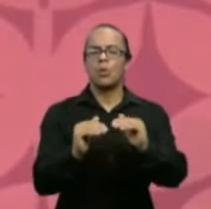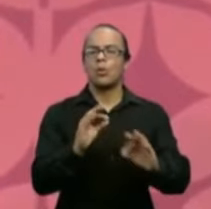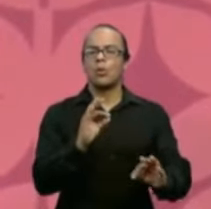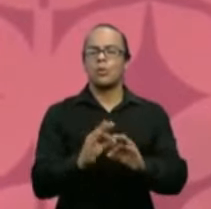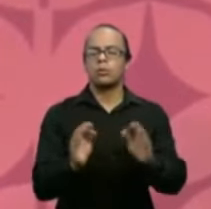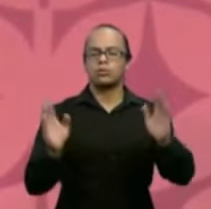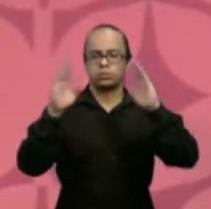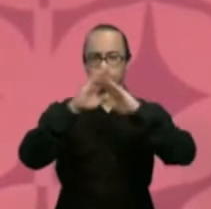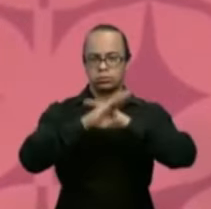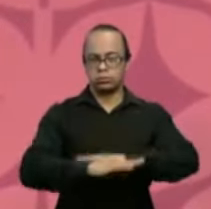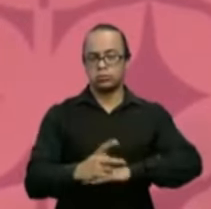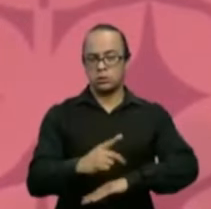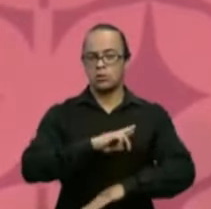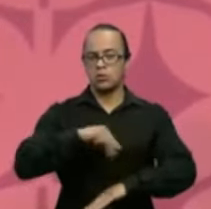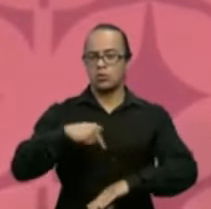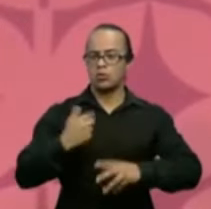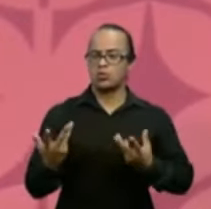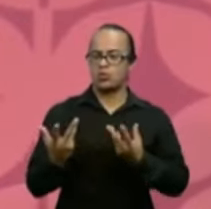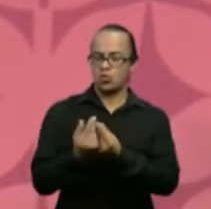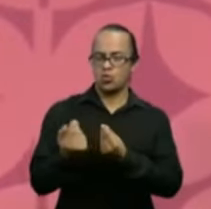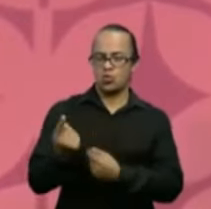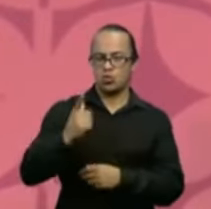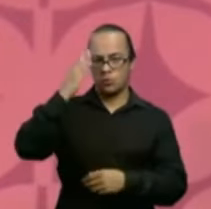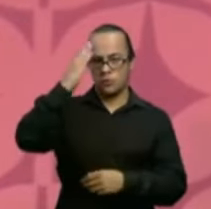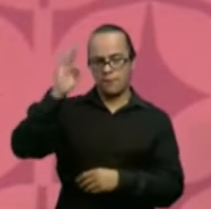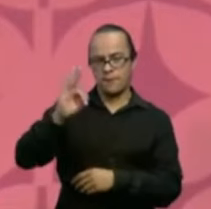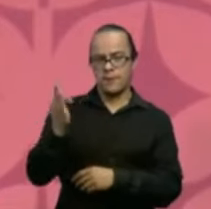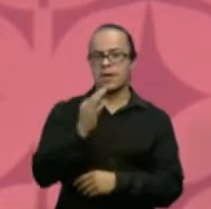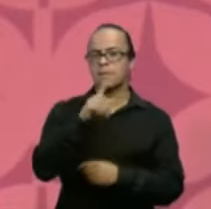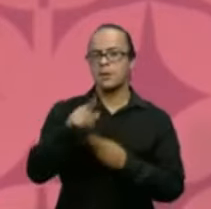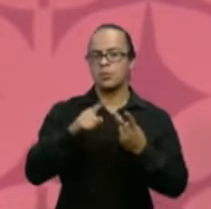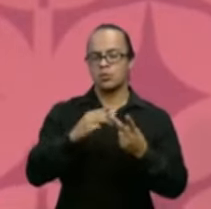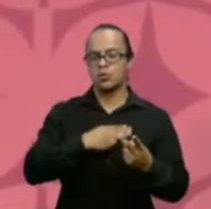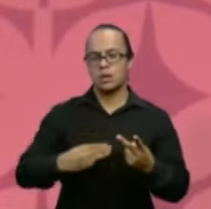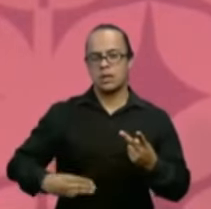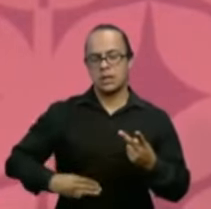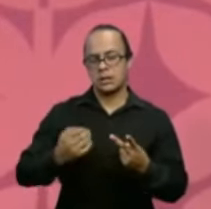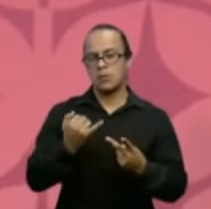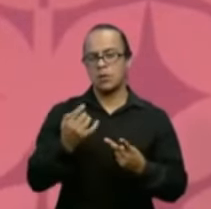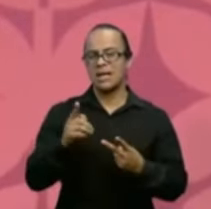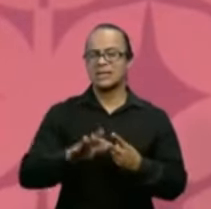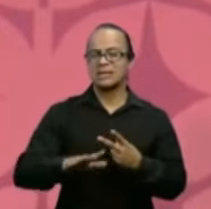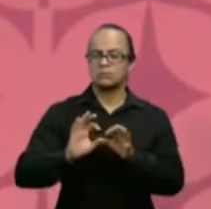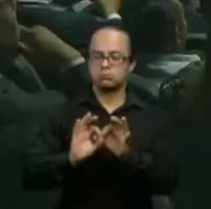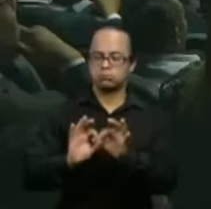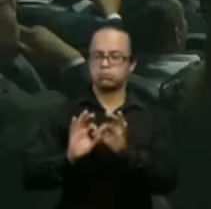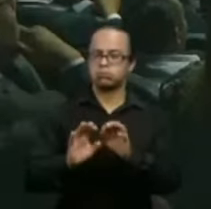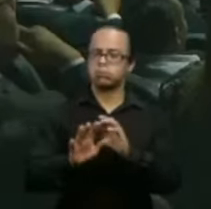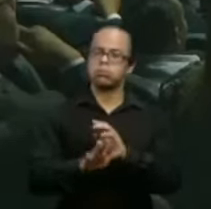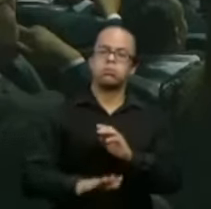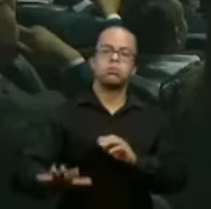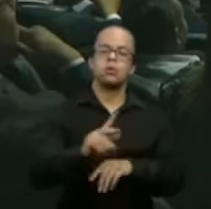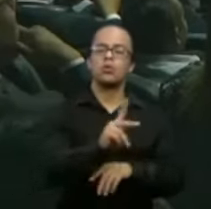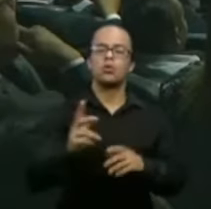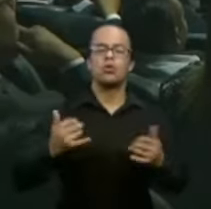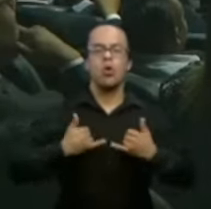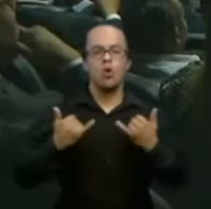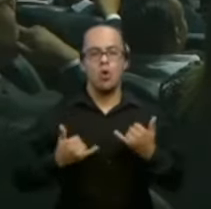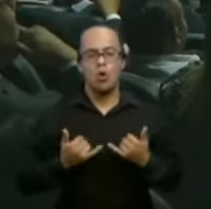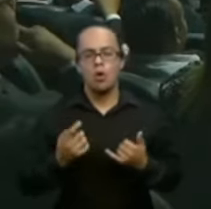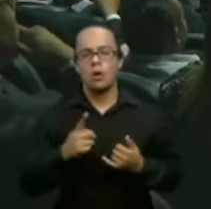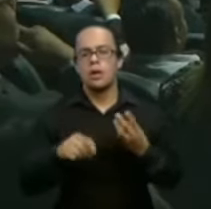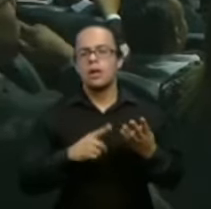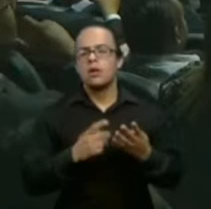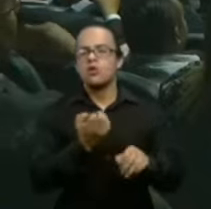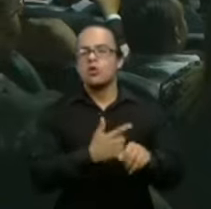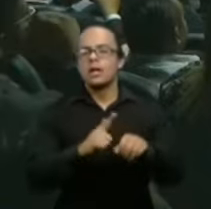haremos de manera coordinada con autoridades federales y municipales y siendo muy cercanos a nuestras y nuestros jóvenes, a la sociedad